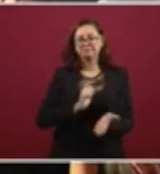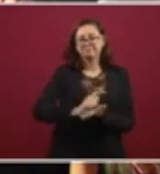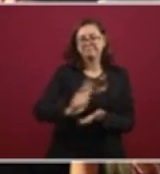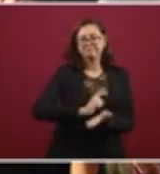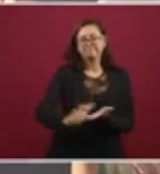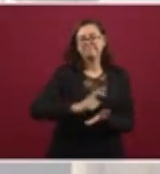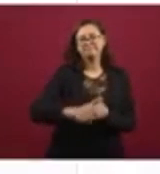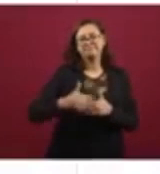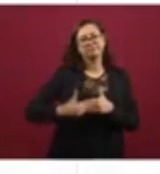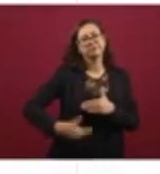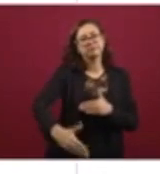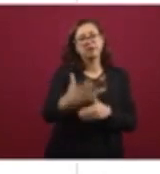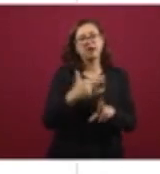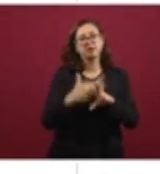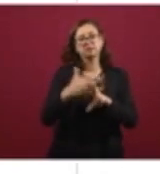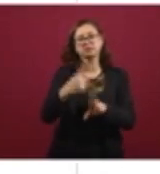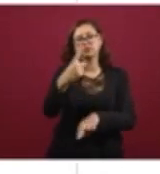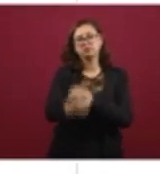Y